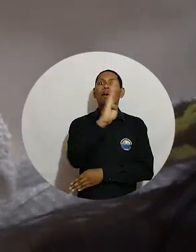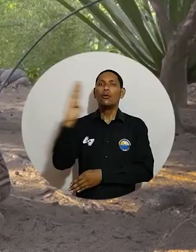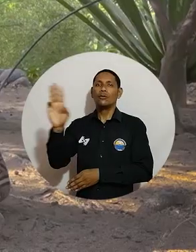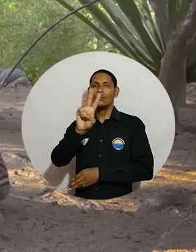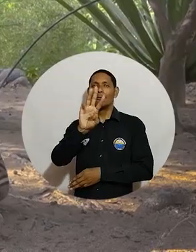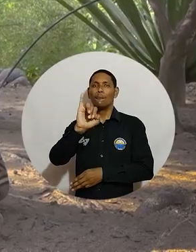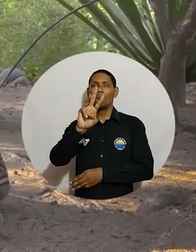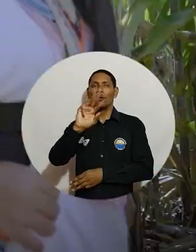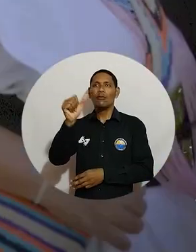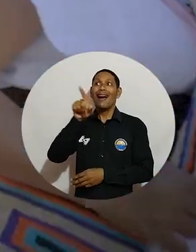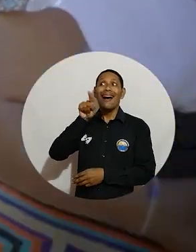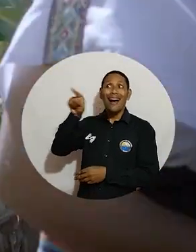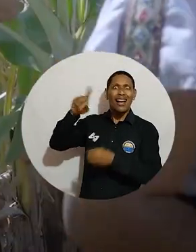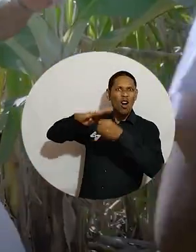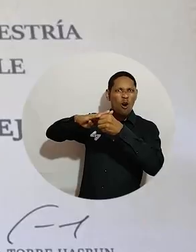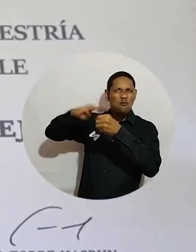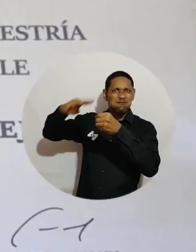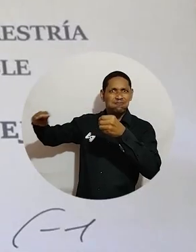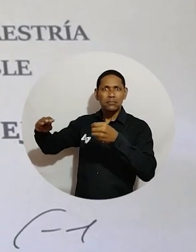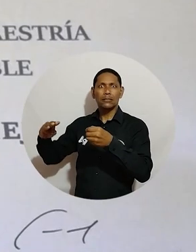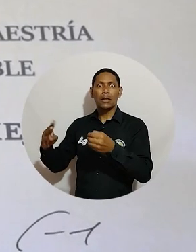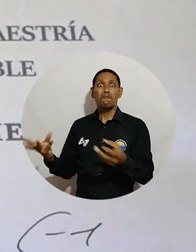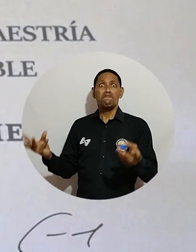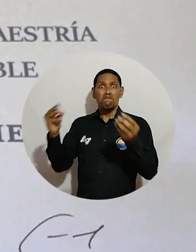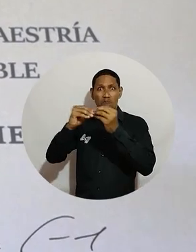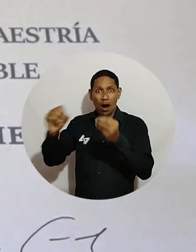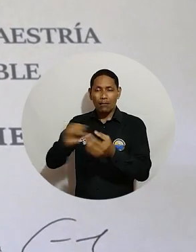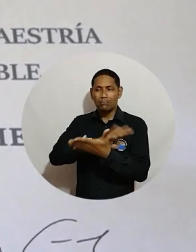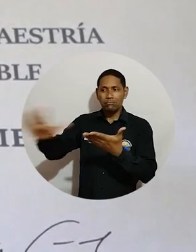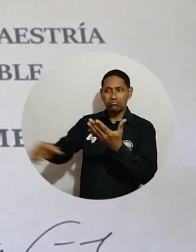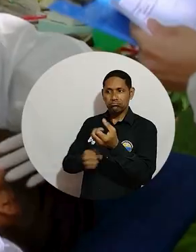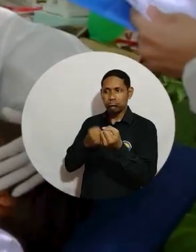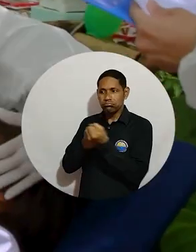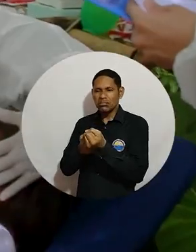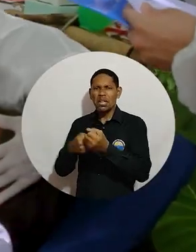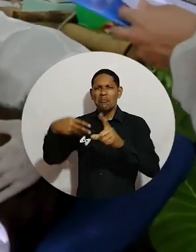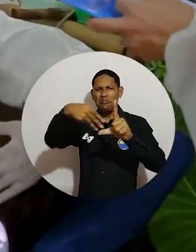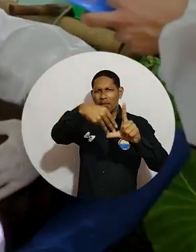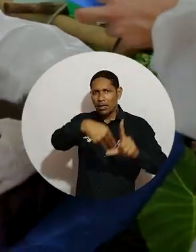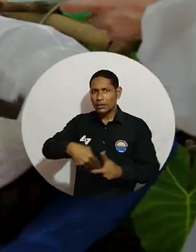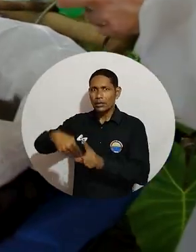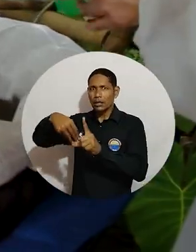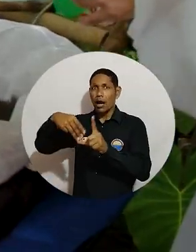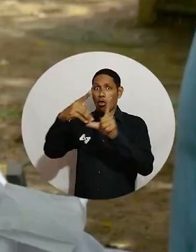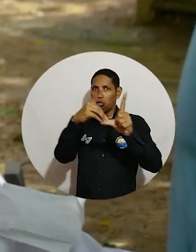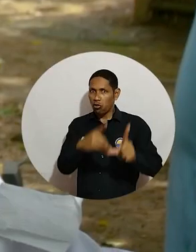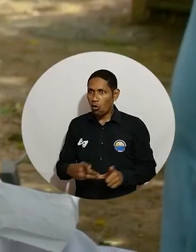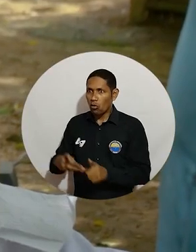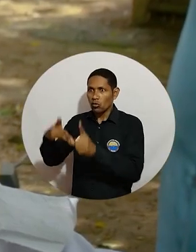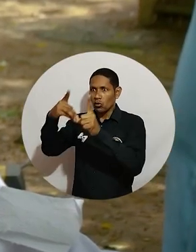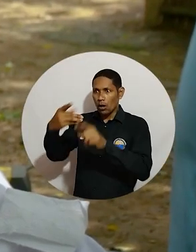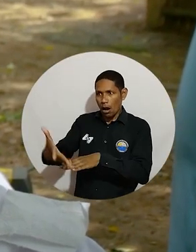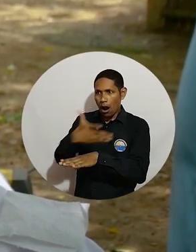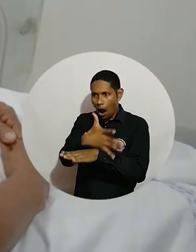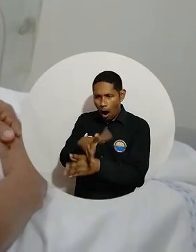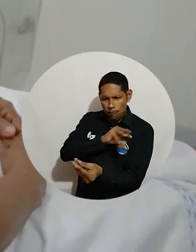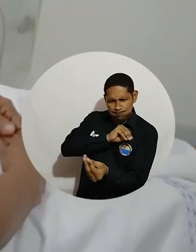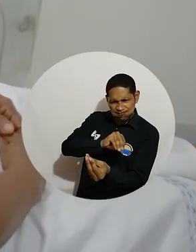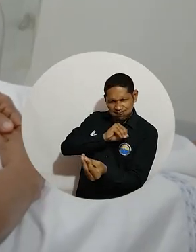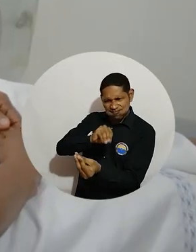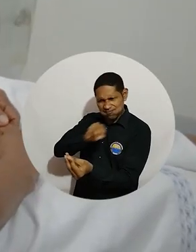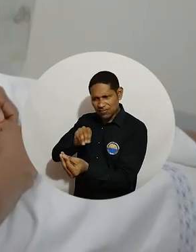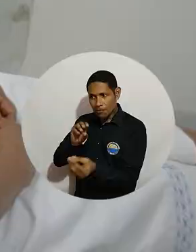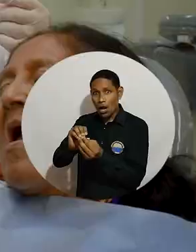Biblioteca Wigua en la Sierra Nevada, la entrega de becas para estudios de maestría y doctorado, capacitaciones en consulta previa y